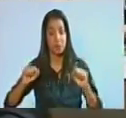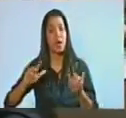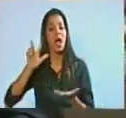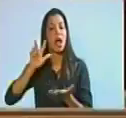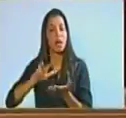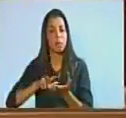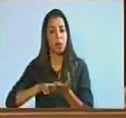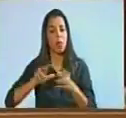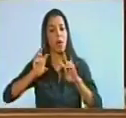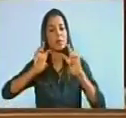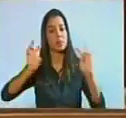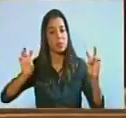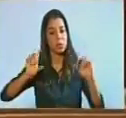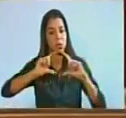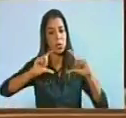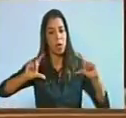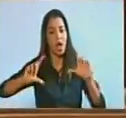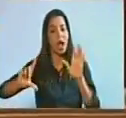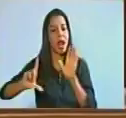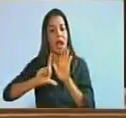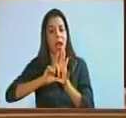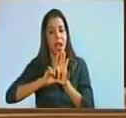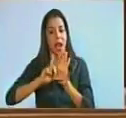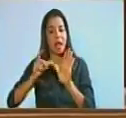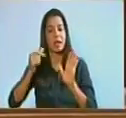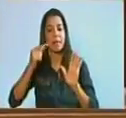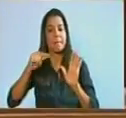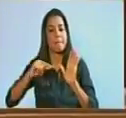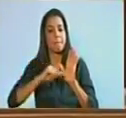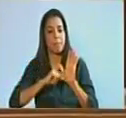ley constitucional de precios acordados.